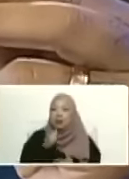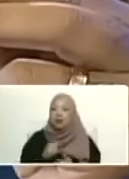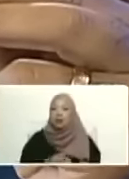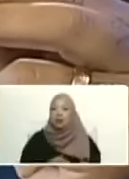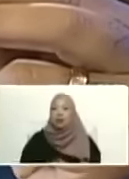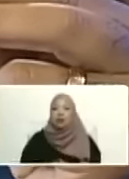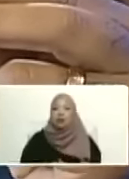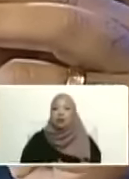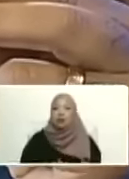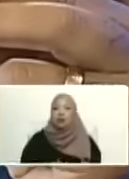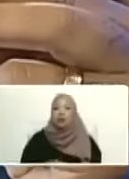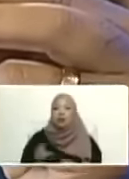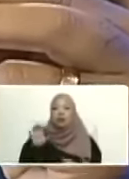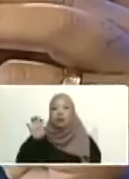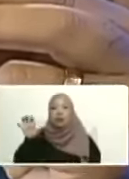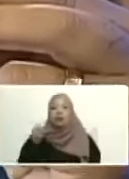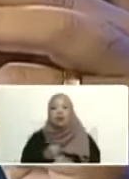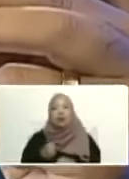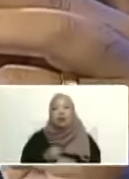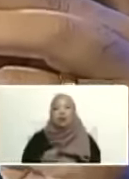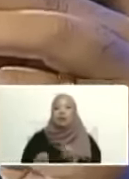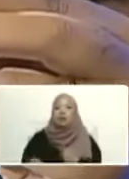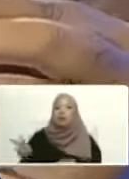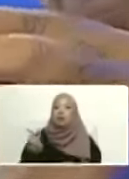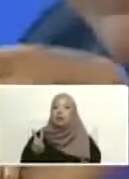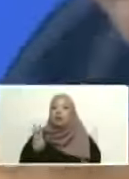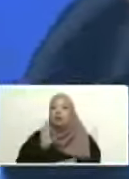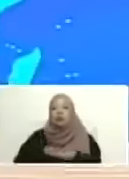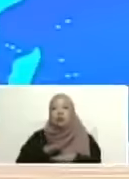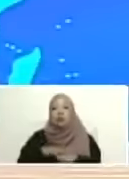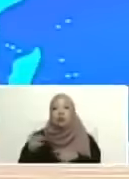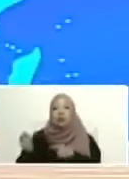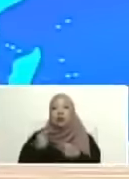es con la patria. Venezuela nos convoca.